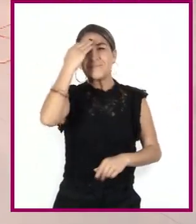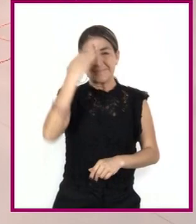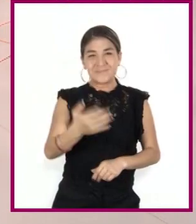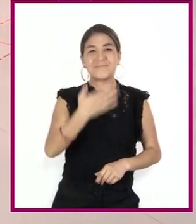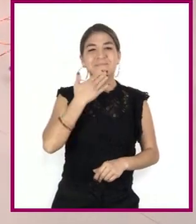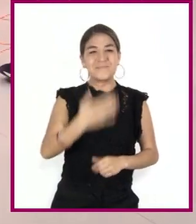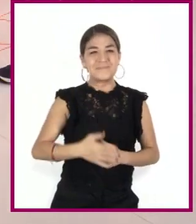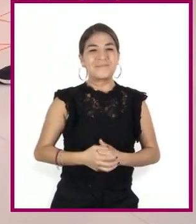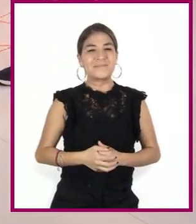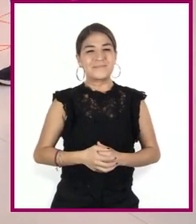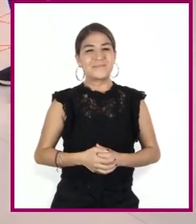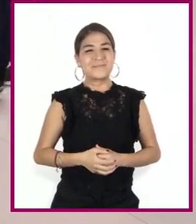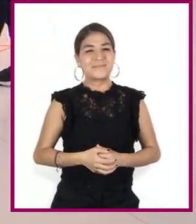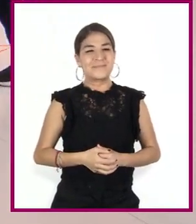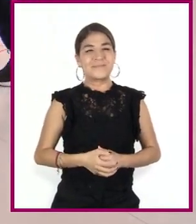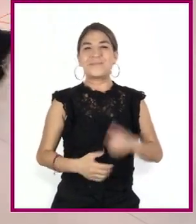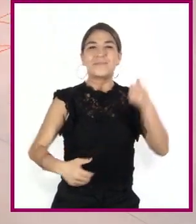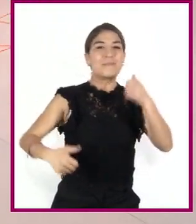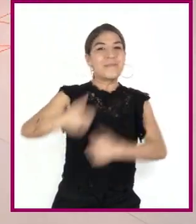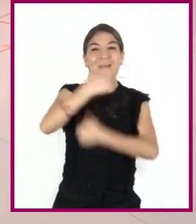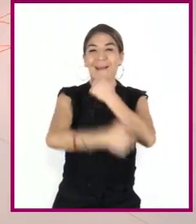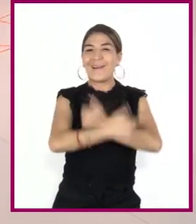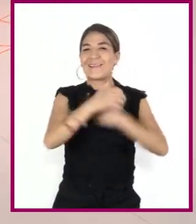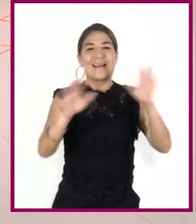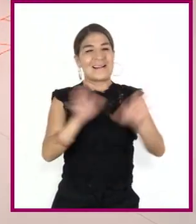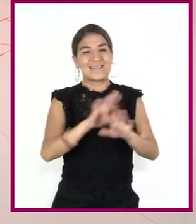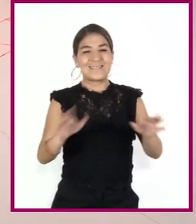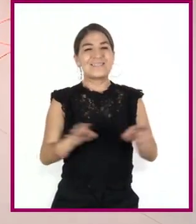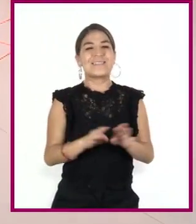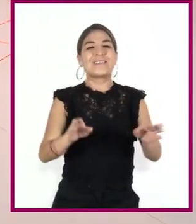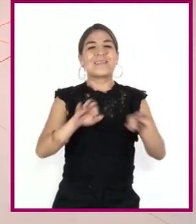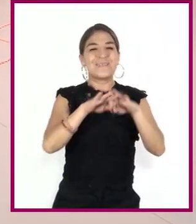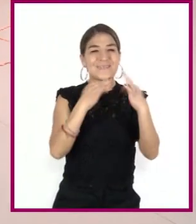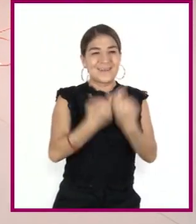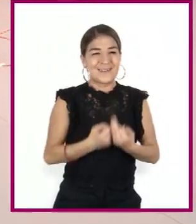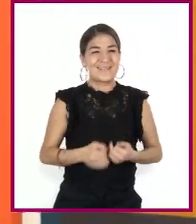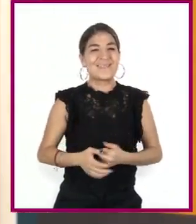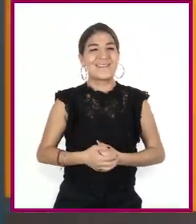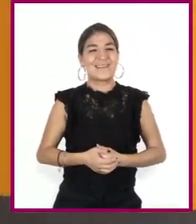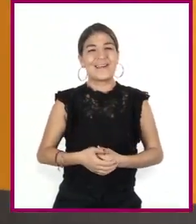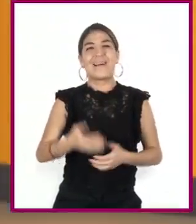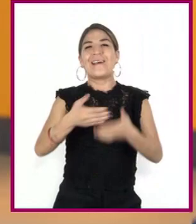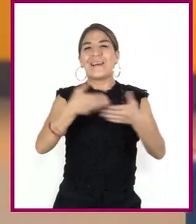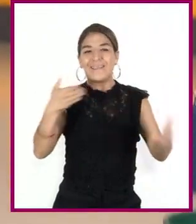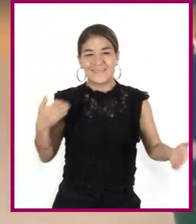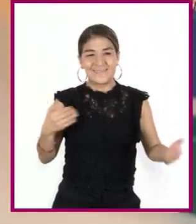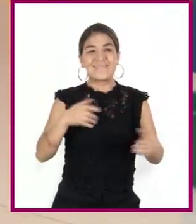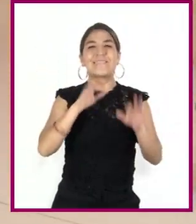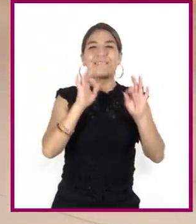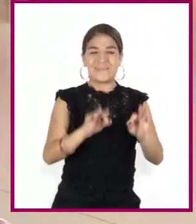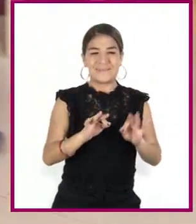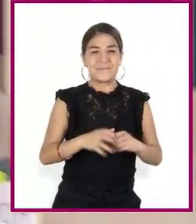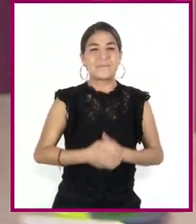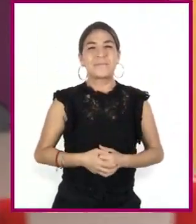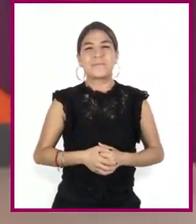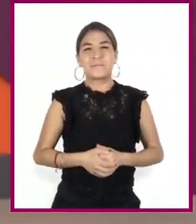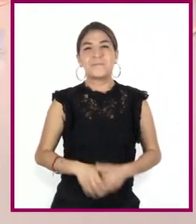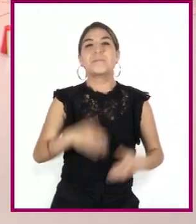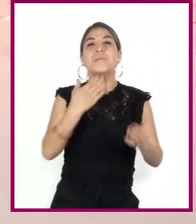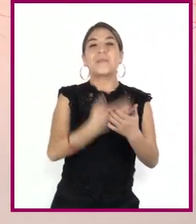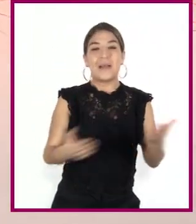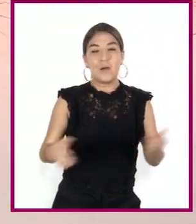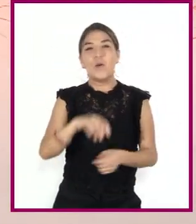no estamos compitiendo, no estamos haciéndolo a tiempo. Muy bien. Hago el